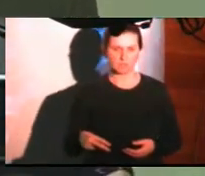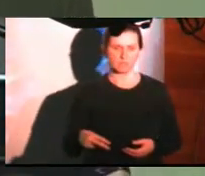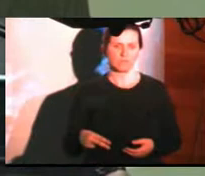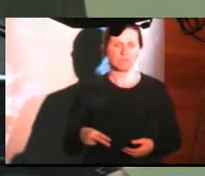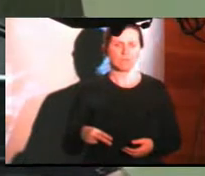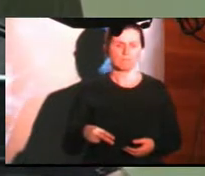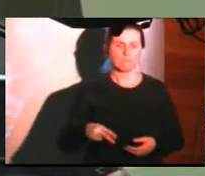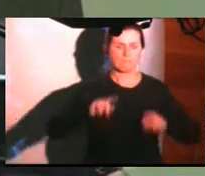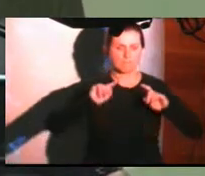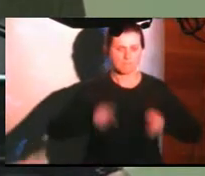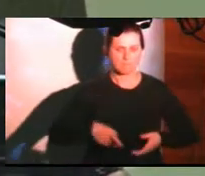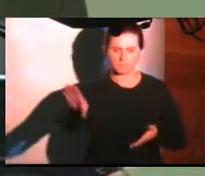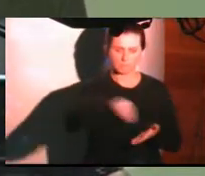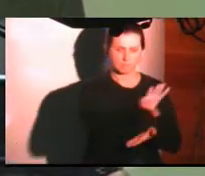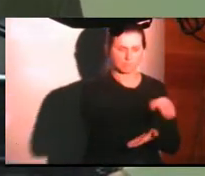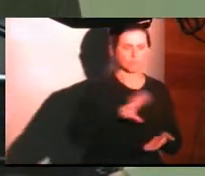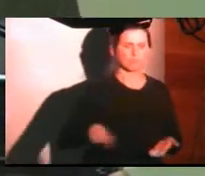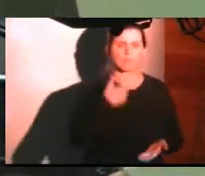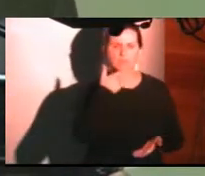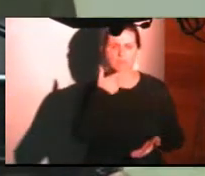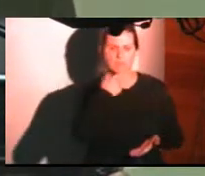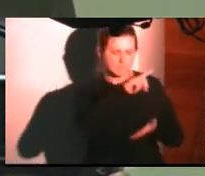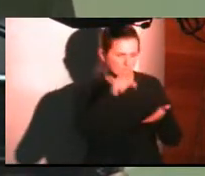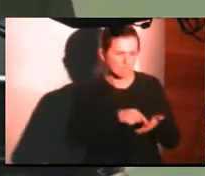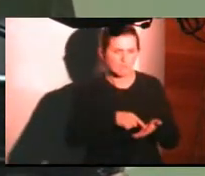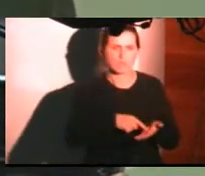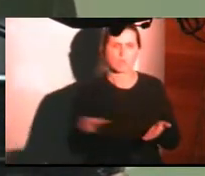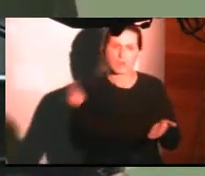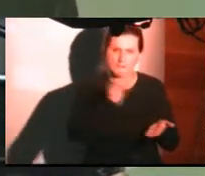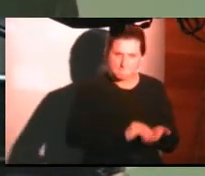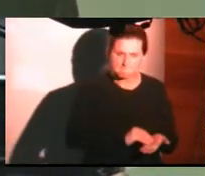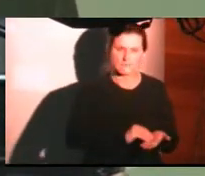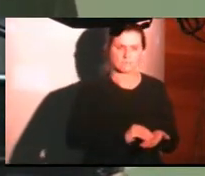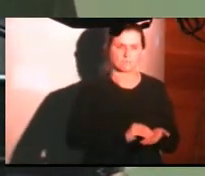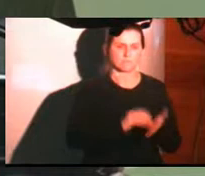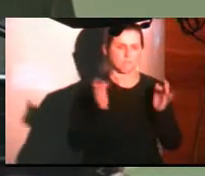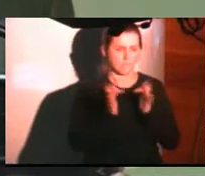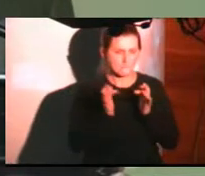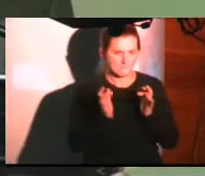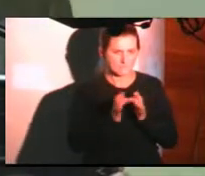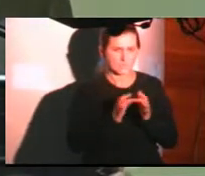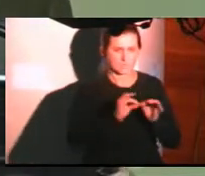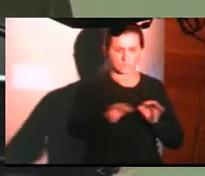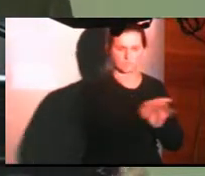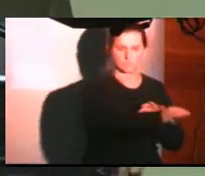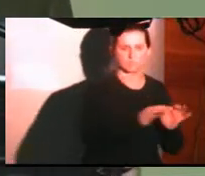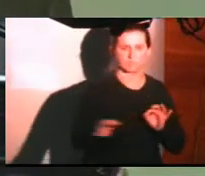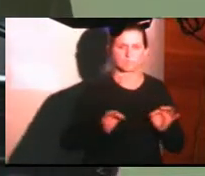ARSAT, integrar otras 17 localidades con la fibra óptica tendida a través de